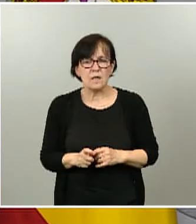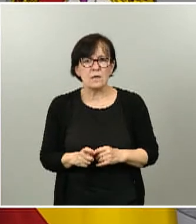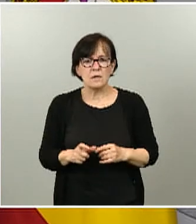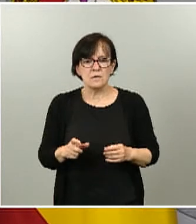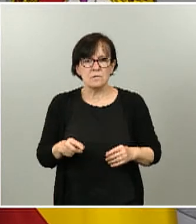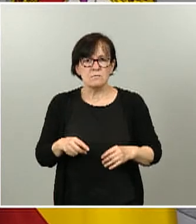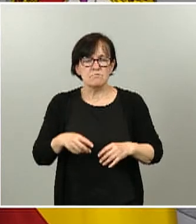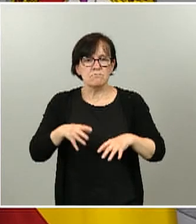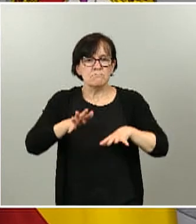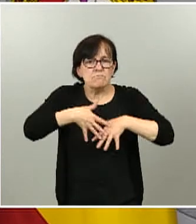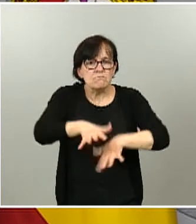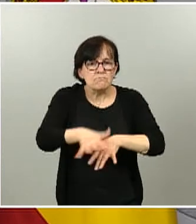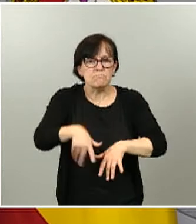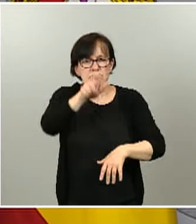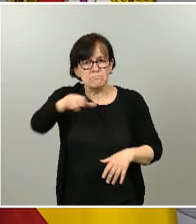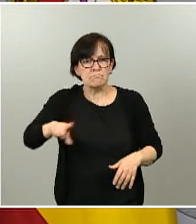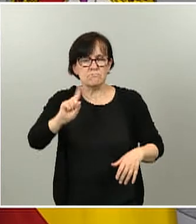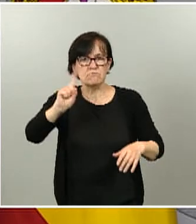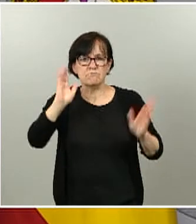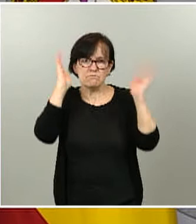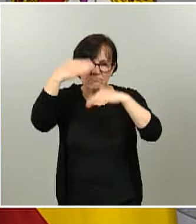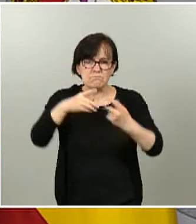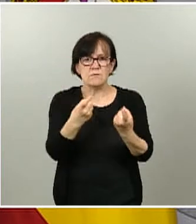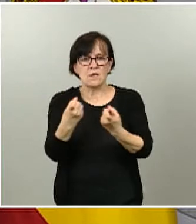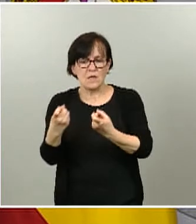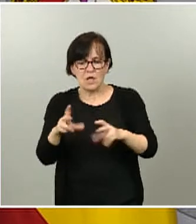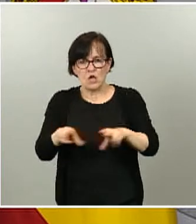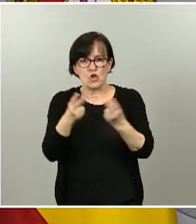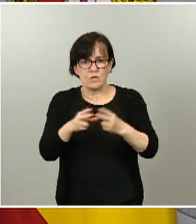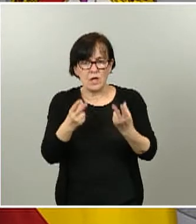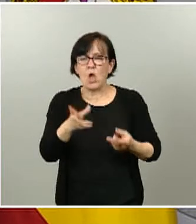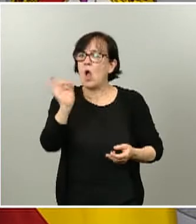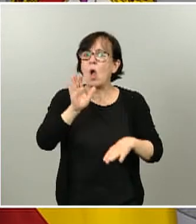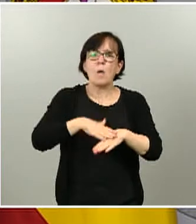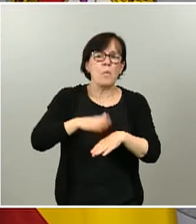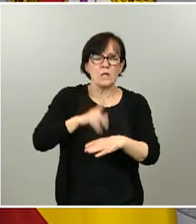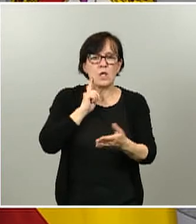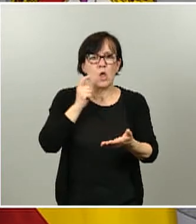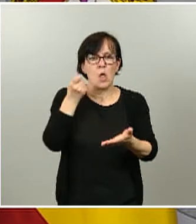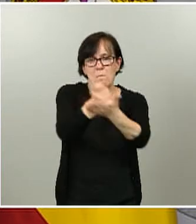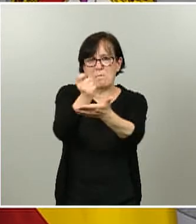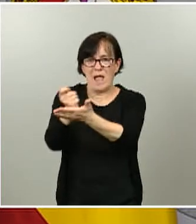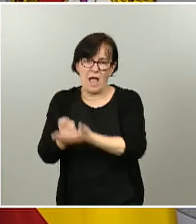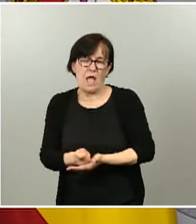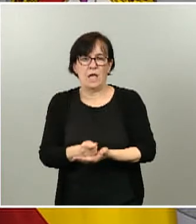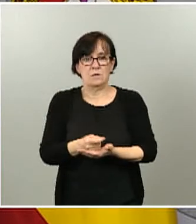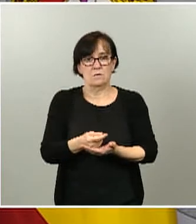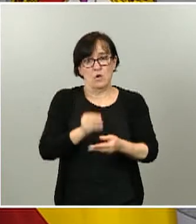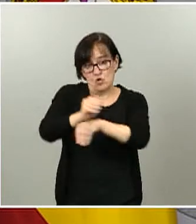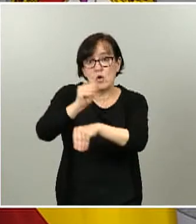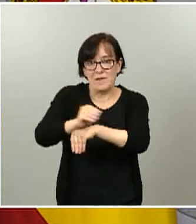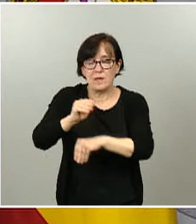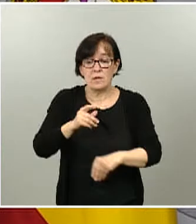ciudadanos porque no se están atendiendo las necesidades sociales o porque no se están pagando determinadas prestaciones. En nuestro caso,